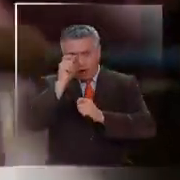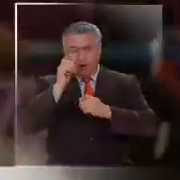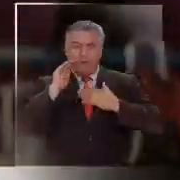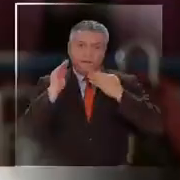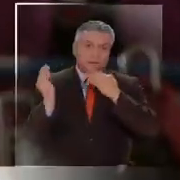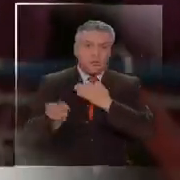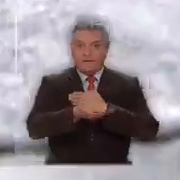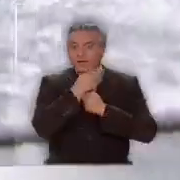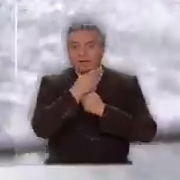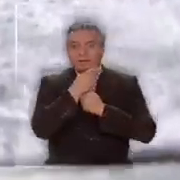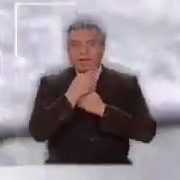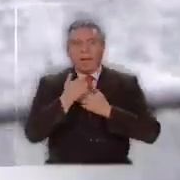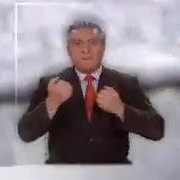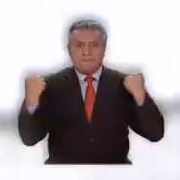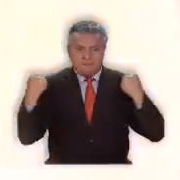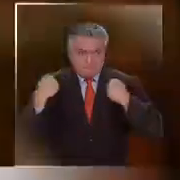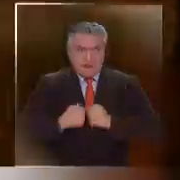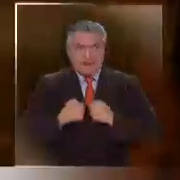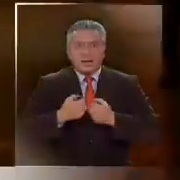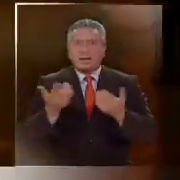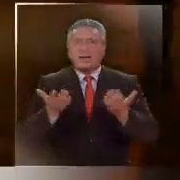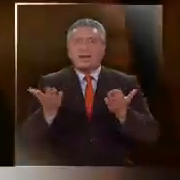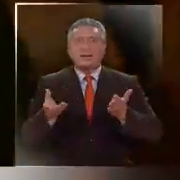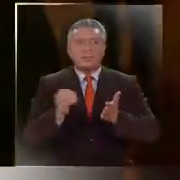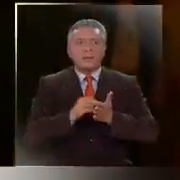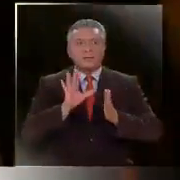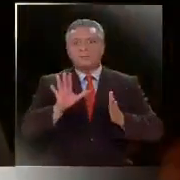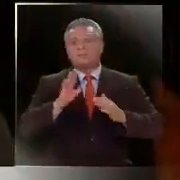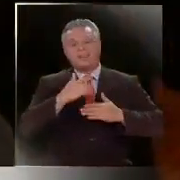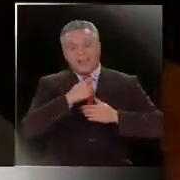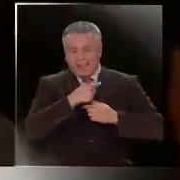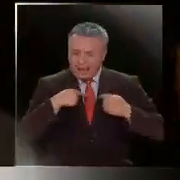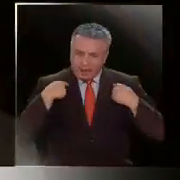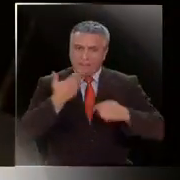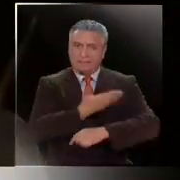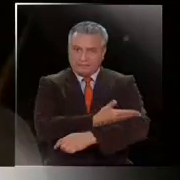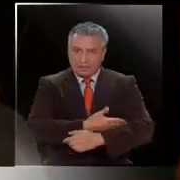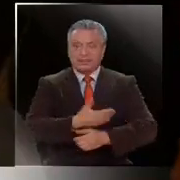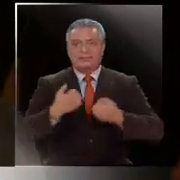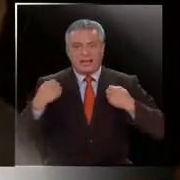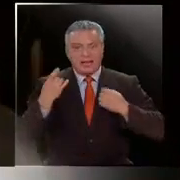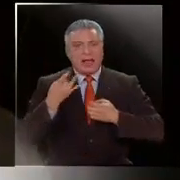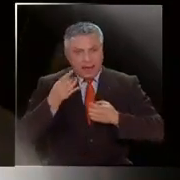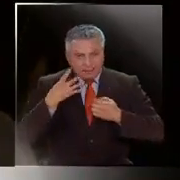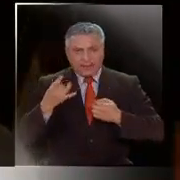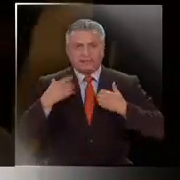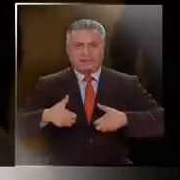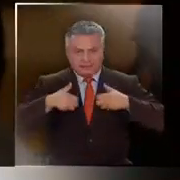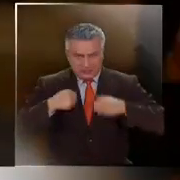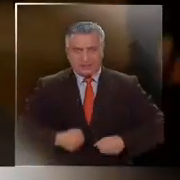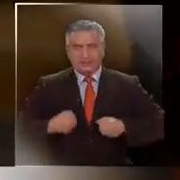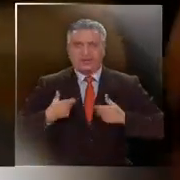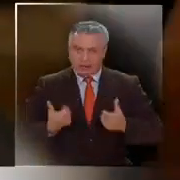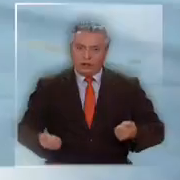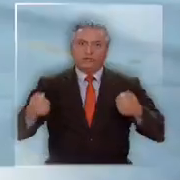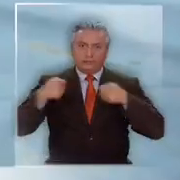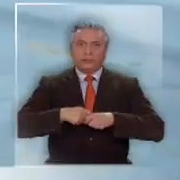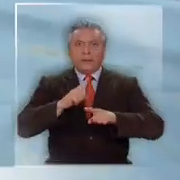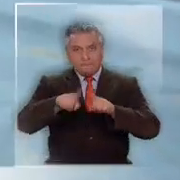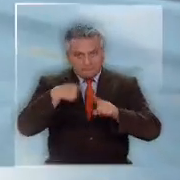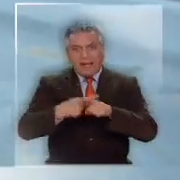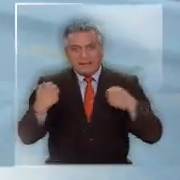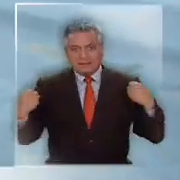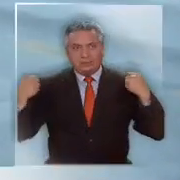más se abrigaron los capitalinos? Bolas, camiseta, chaqueta, camisa, perdón, un chaleco más en la casaca.